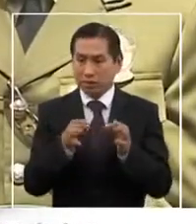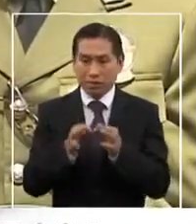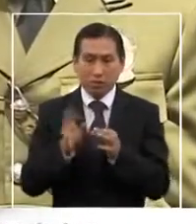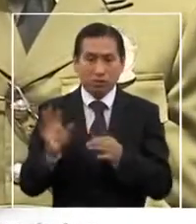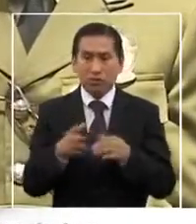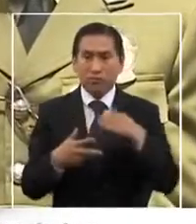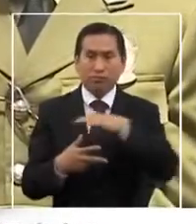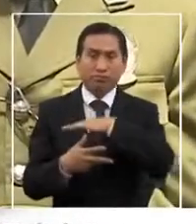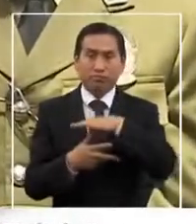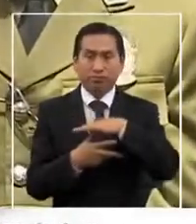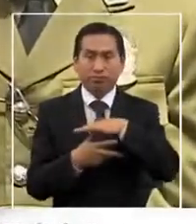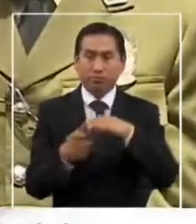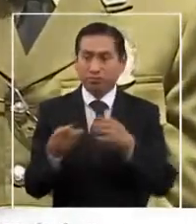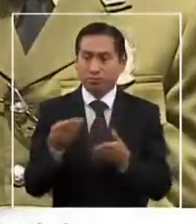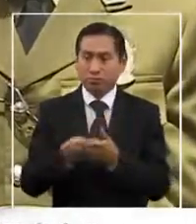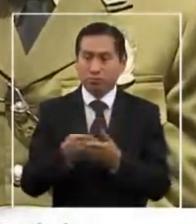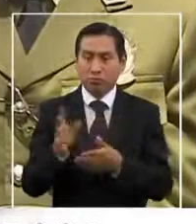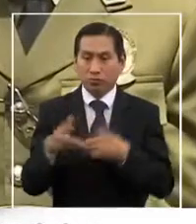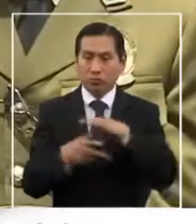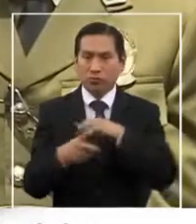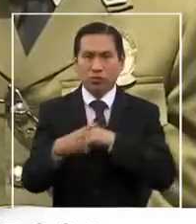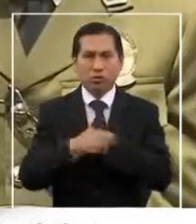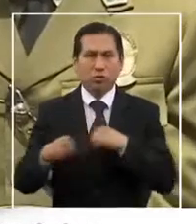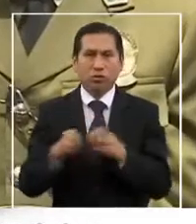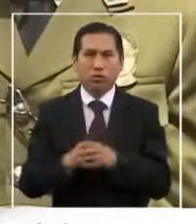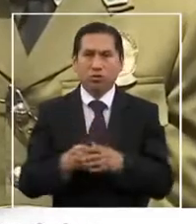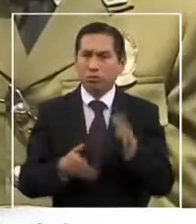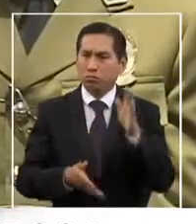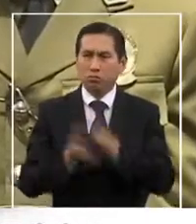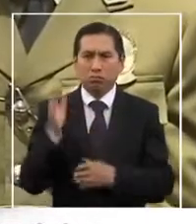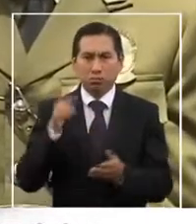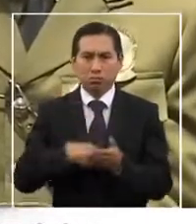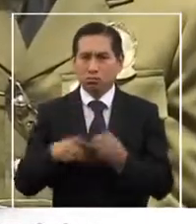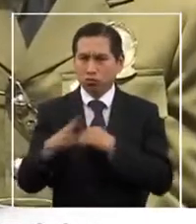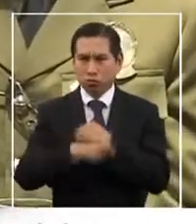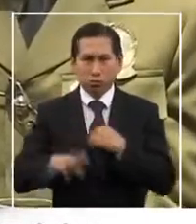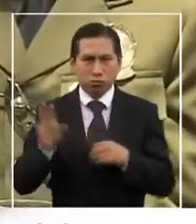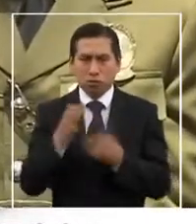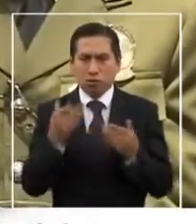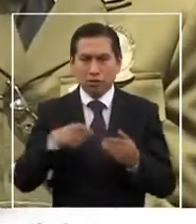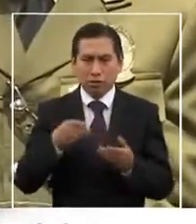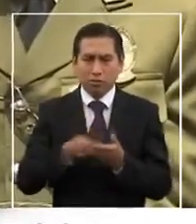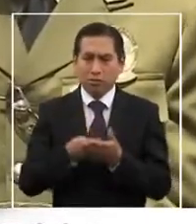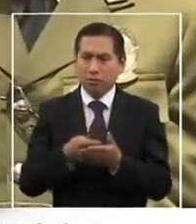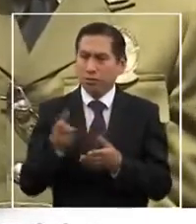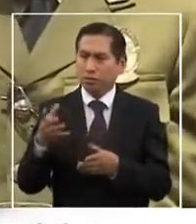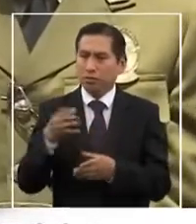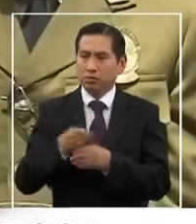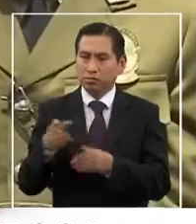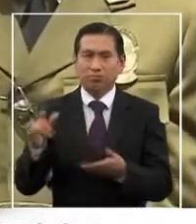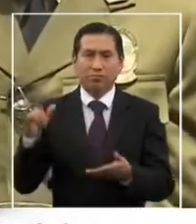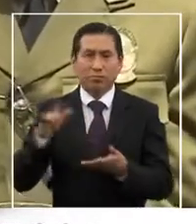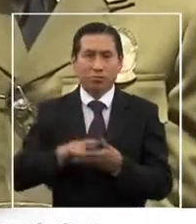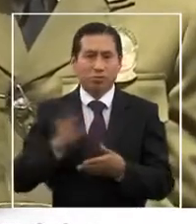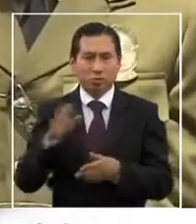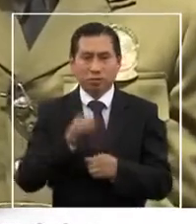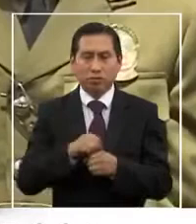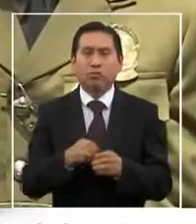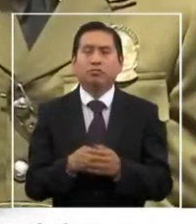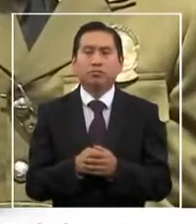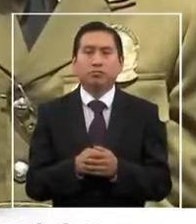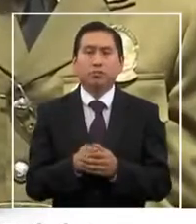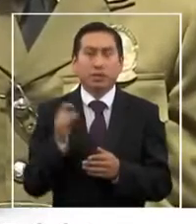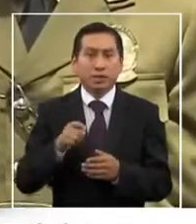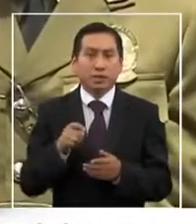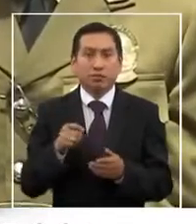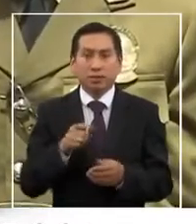nuestro helicóptero, porque la plata que había para el helicóptero se la han robado, los que han fugado, eso se la han robado, ahora la estamos recuperando en aeropuertos, ustedes también nuestro trabajo. Pero